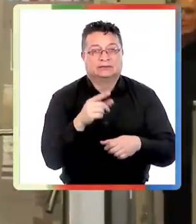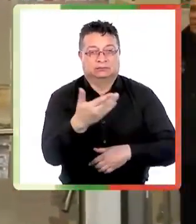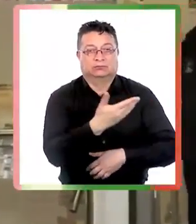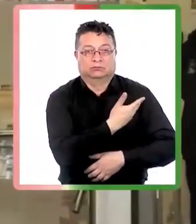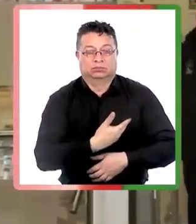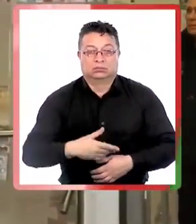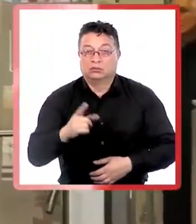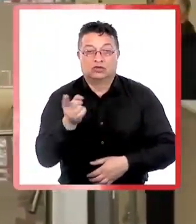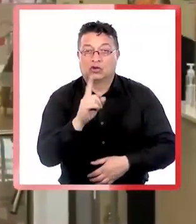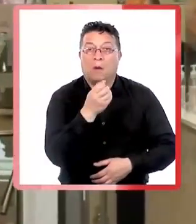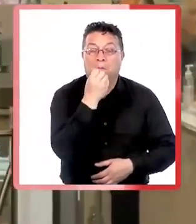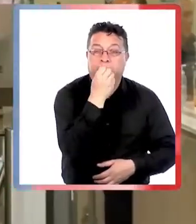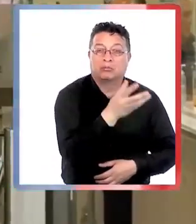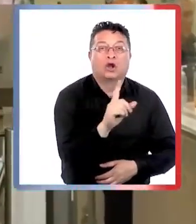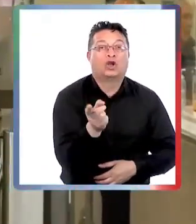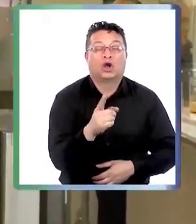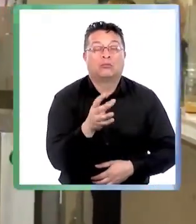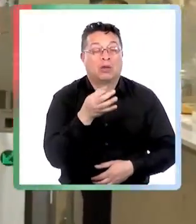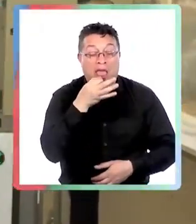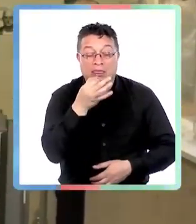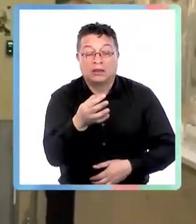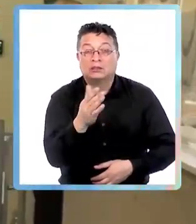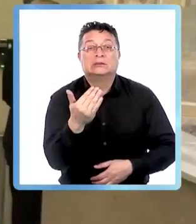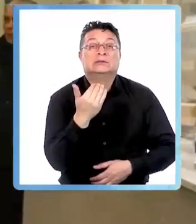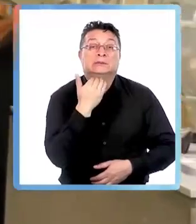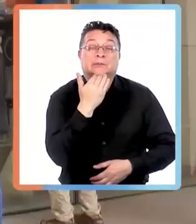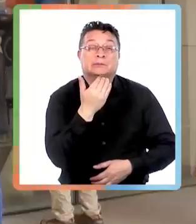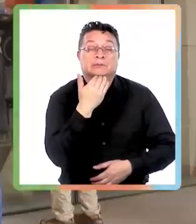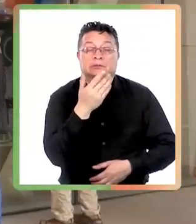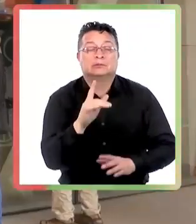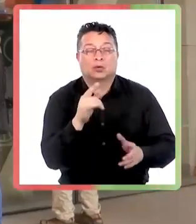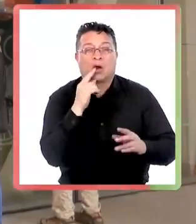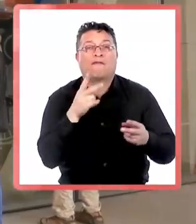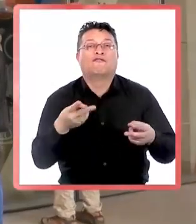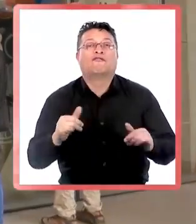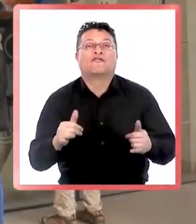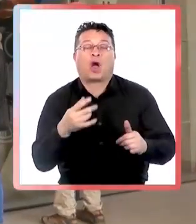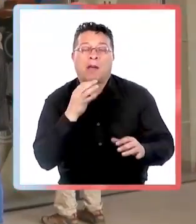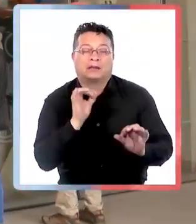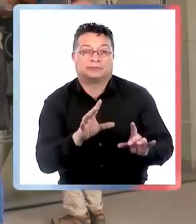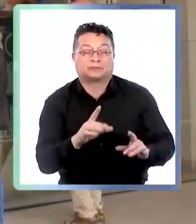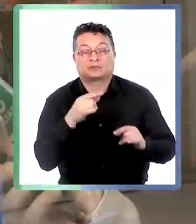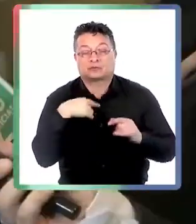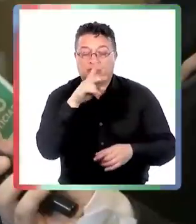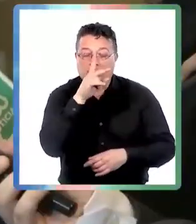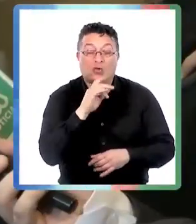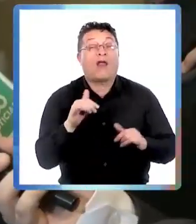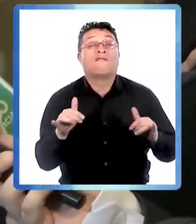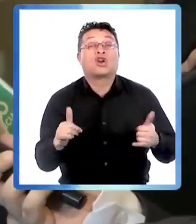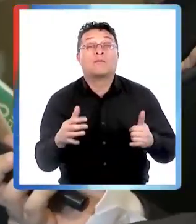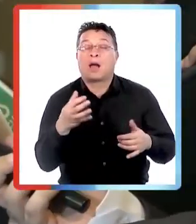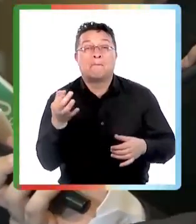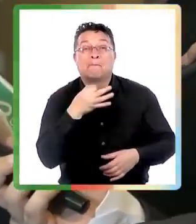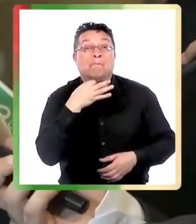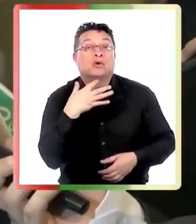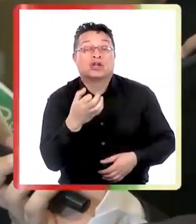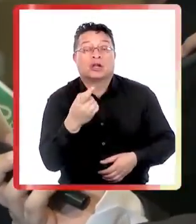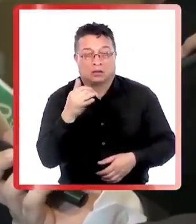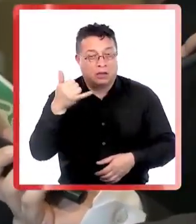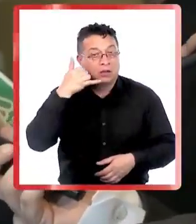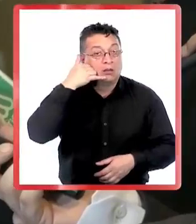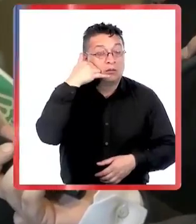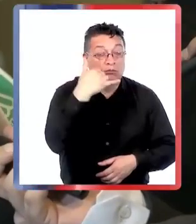intento de robo que el gobierno no denunció porque lo consideró una simple pitanza. Nosotros decimos que fue una pitanza